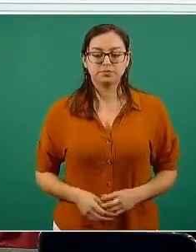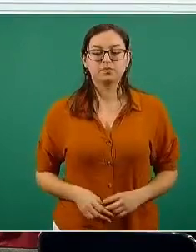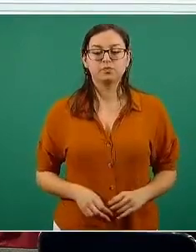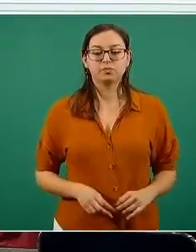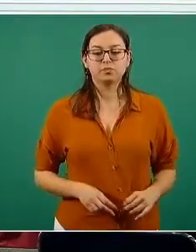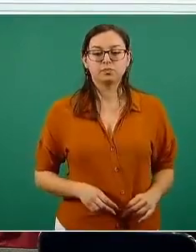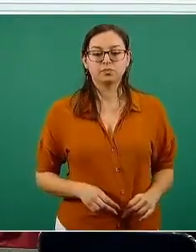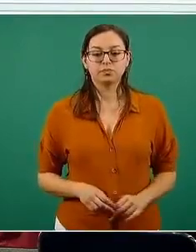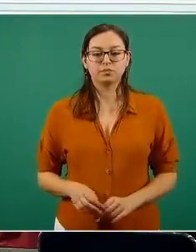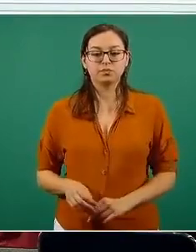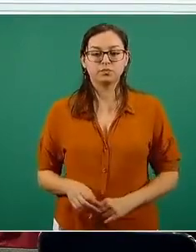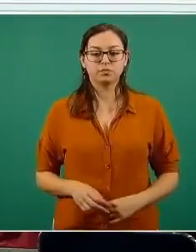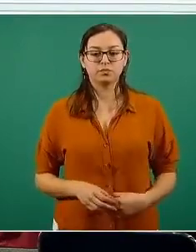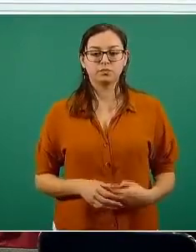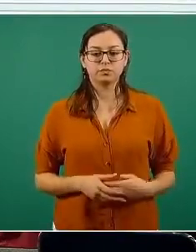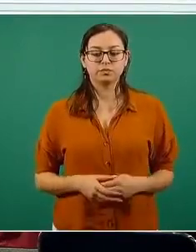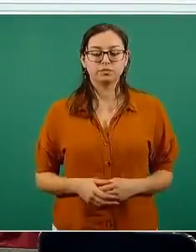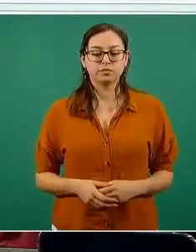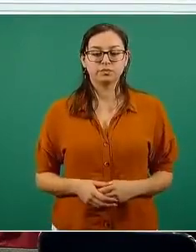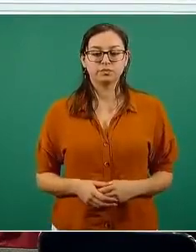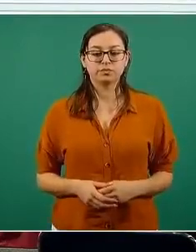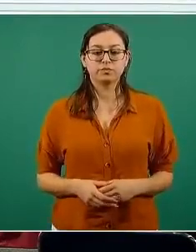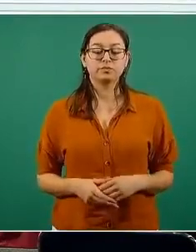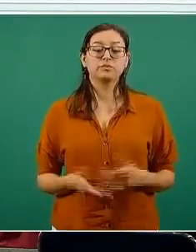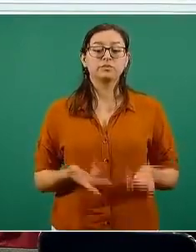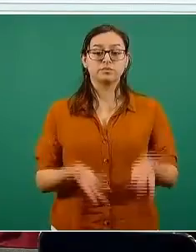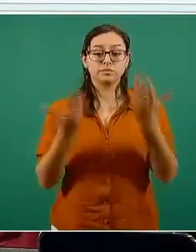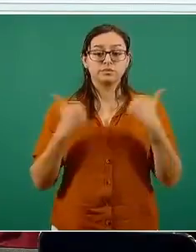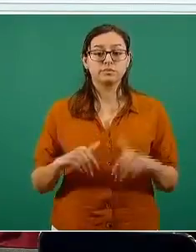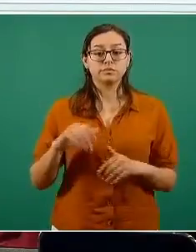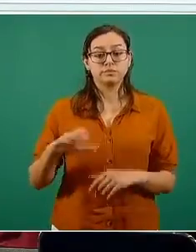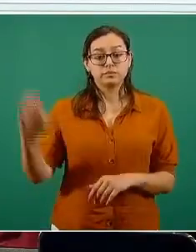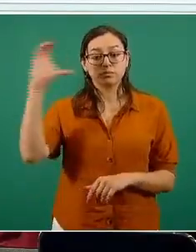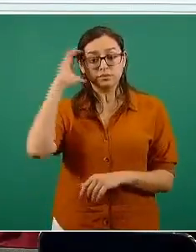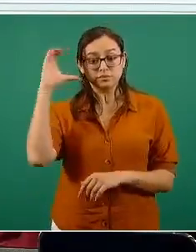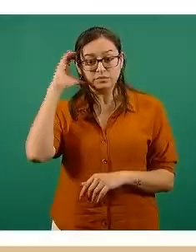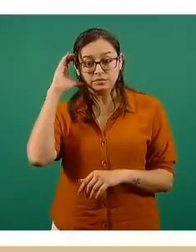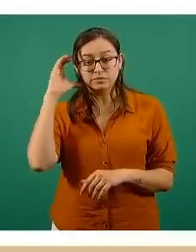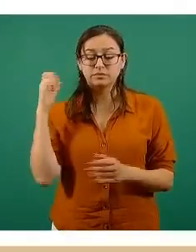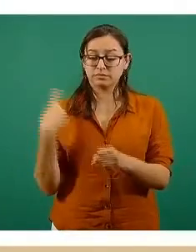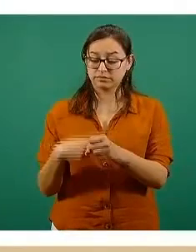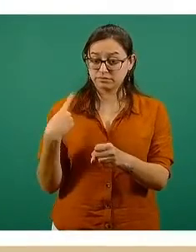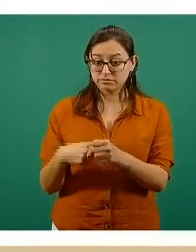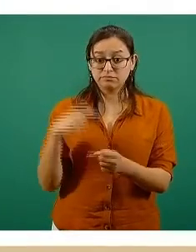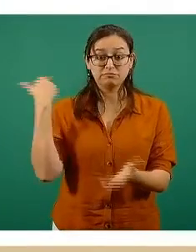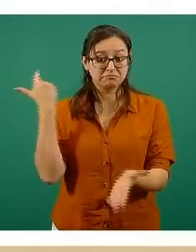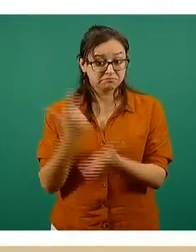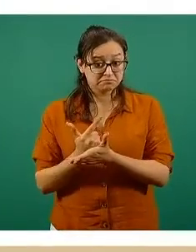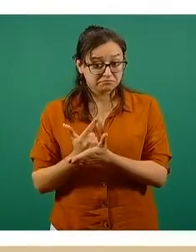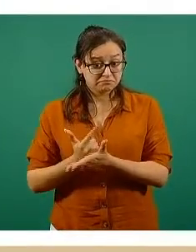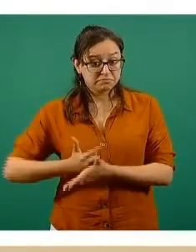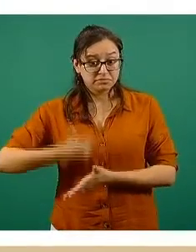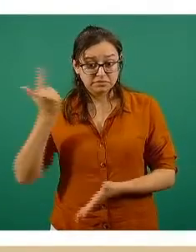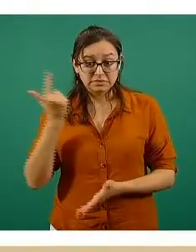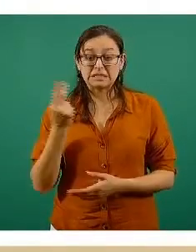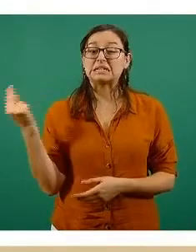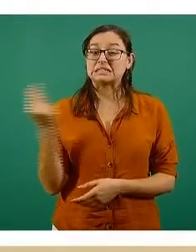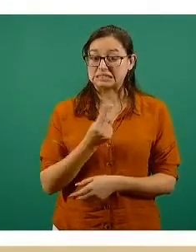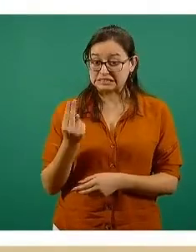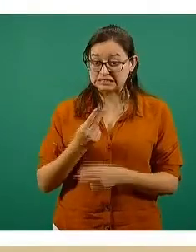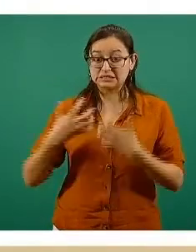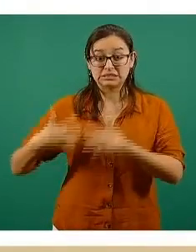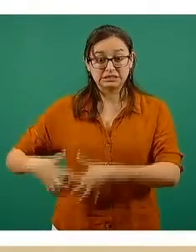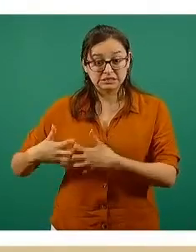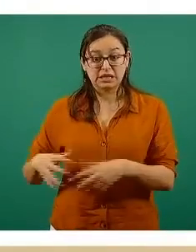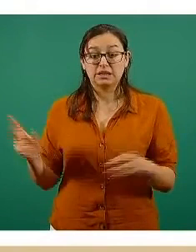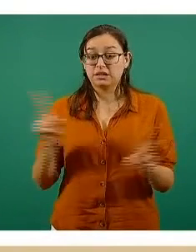El mismo esquema, pero ahora para camas de pacientes críticos, de pacientes que requieren ventilación mecánica.